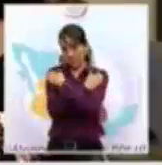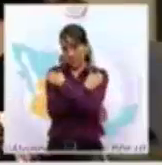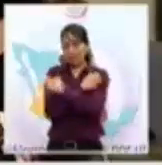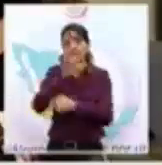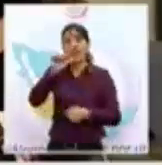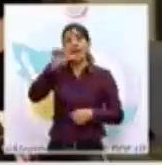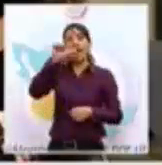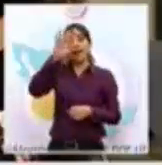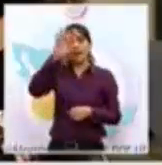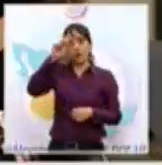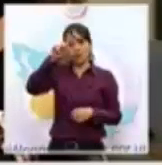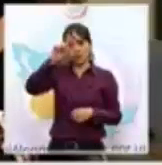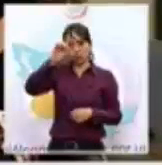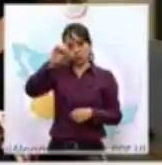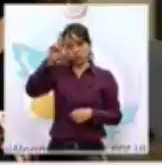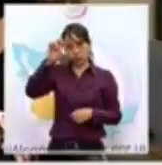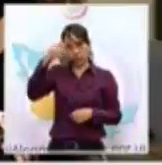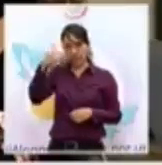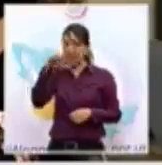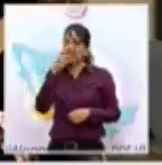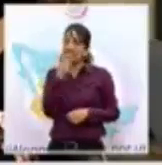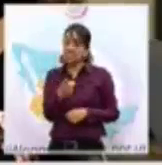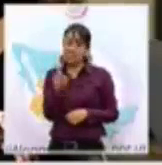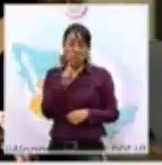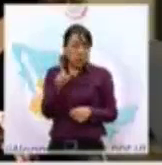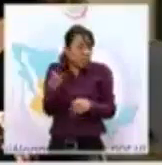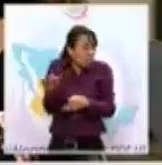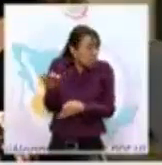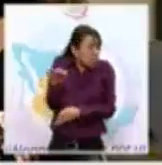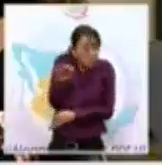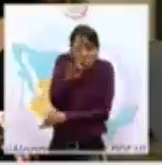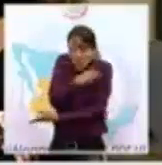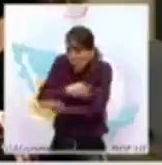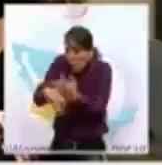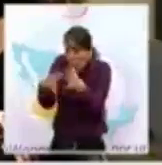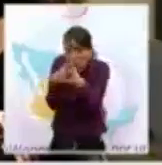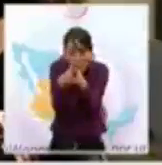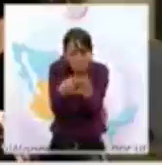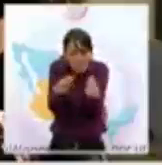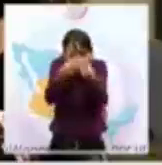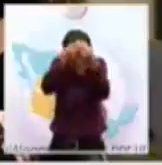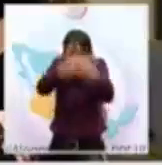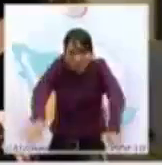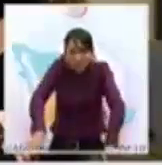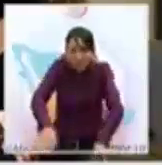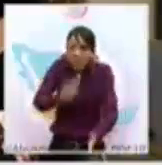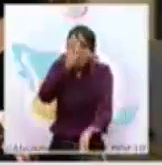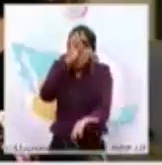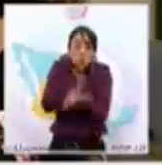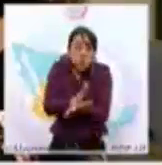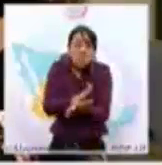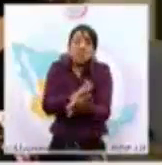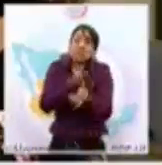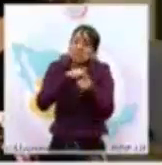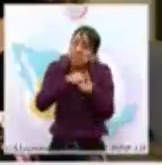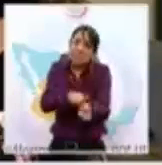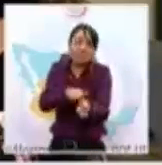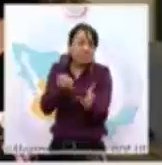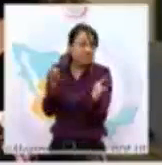perdido, al final lo que nos queda es la cultura. Y en cultura tenemos un orgullo, una identidad, una pertinencia,